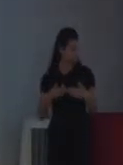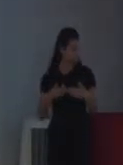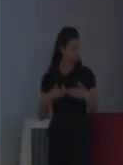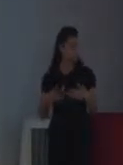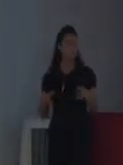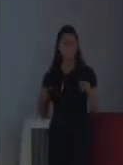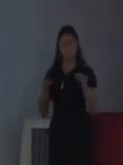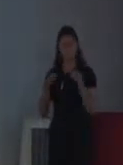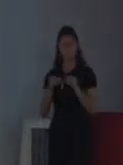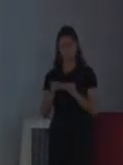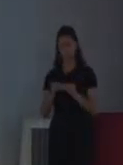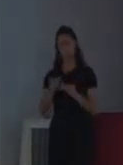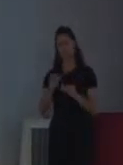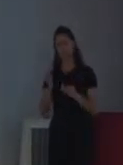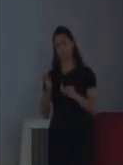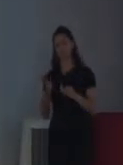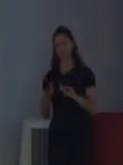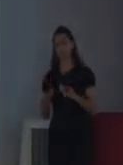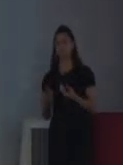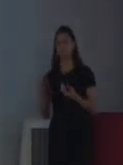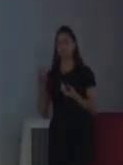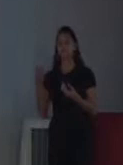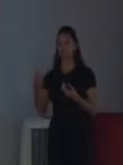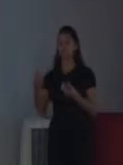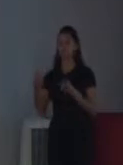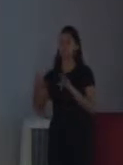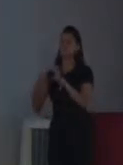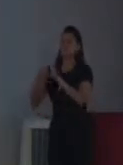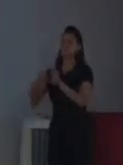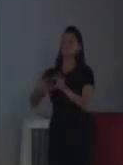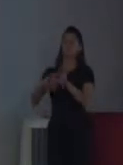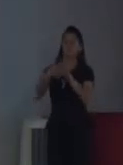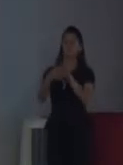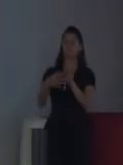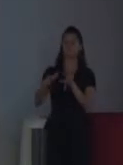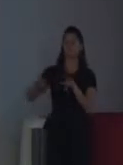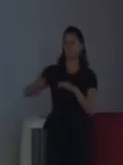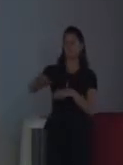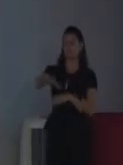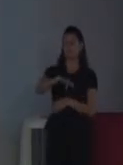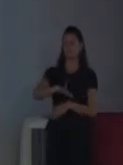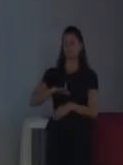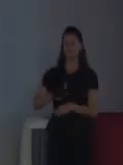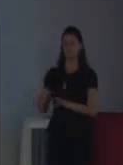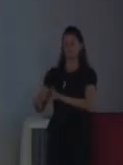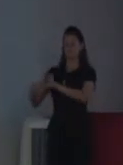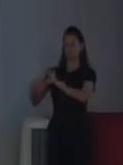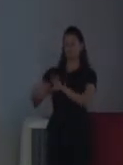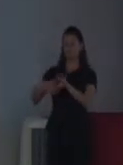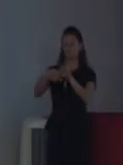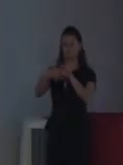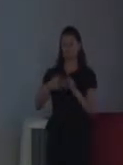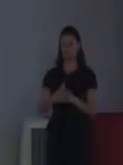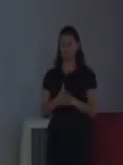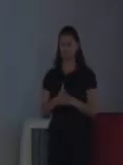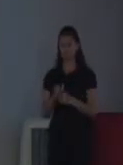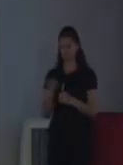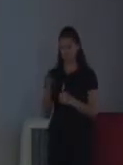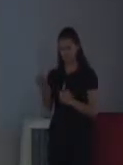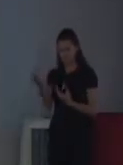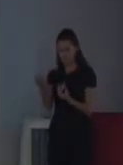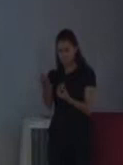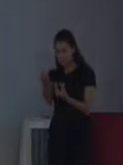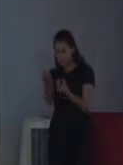y por otro lado tenemos esos grupos de enlace sectorial, que la función que cumplen estos grupos de enlace